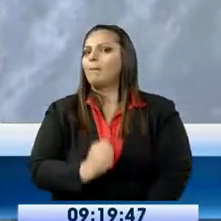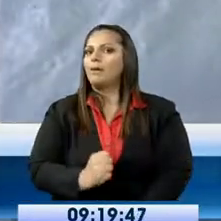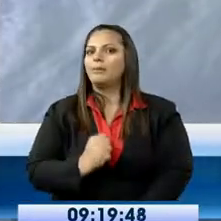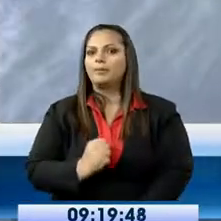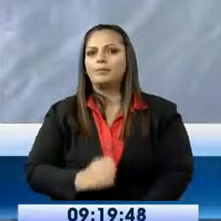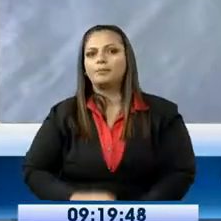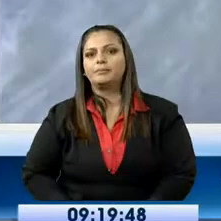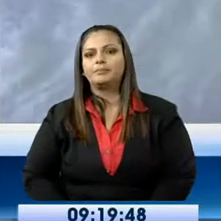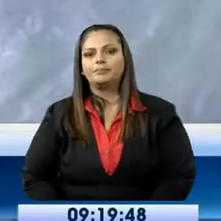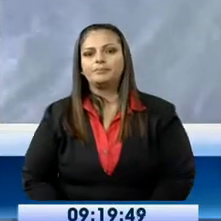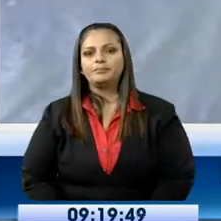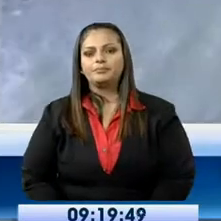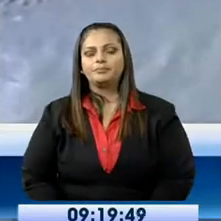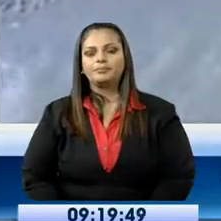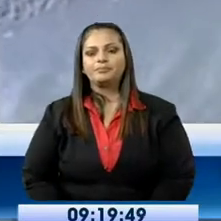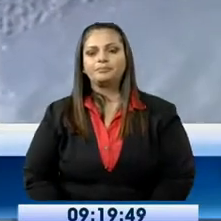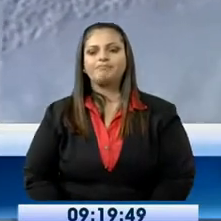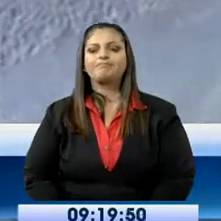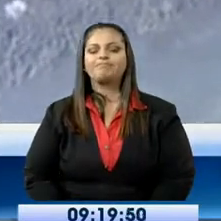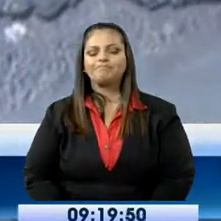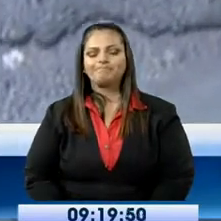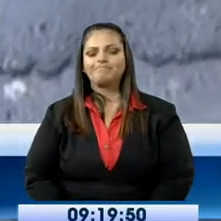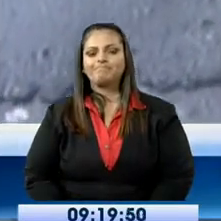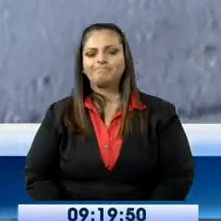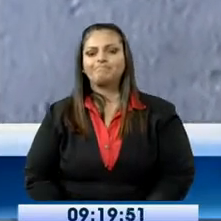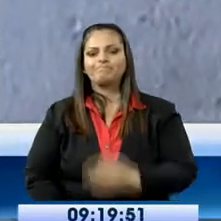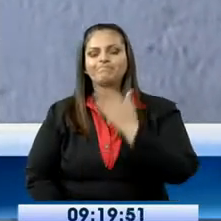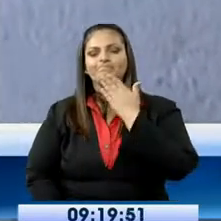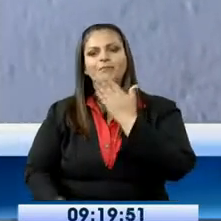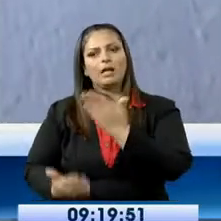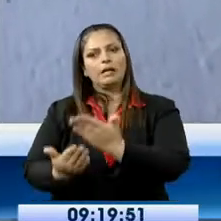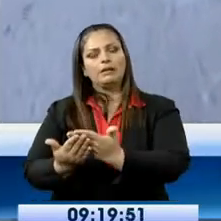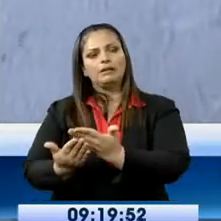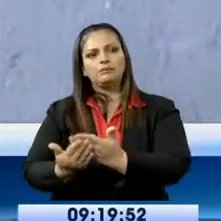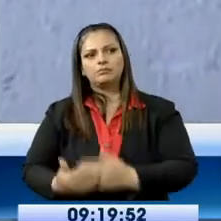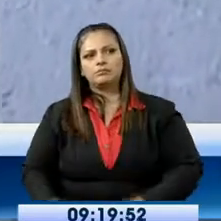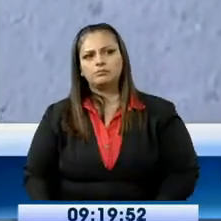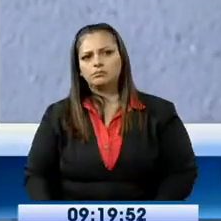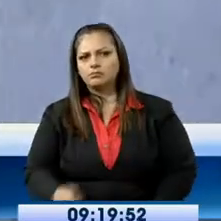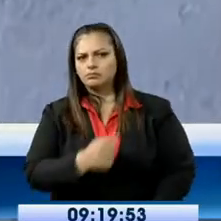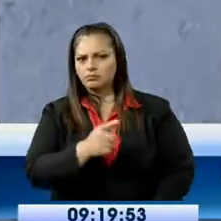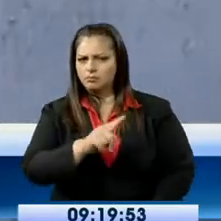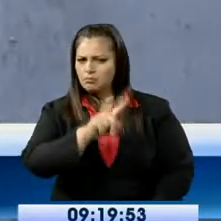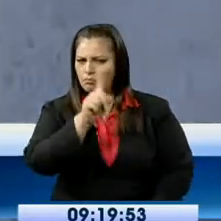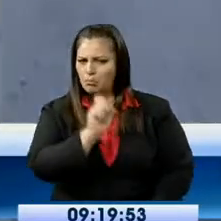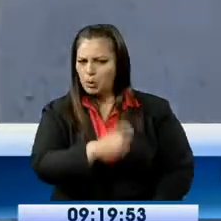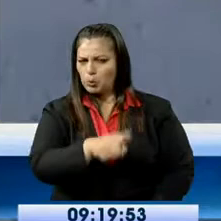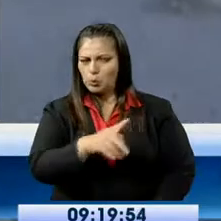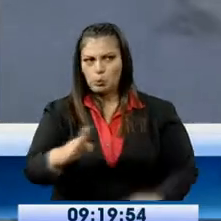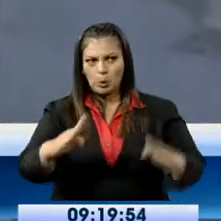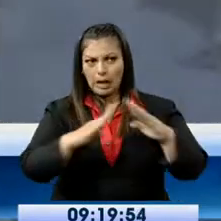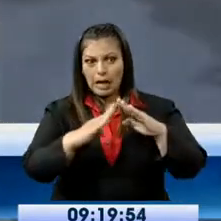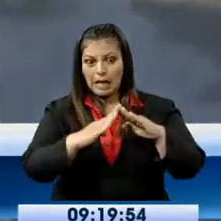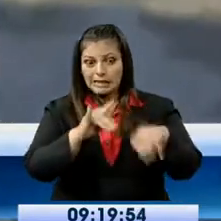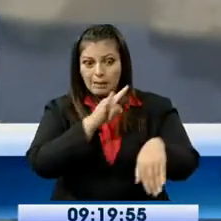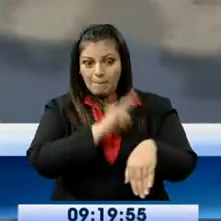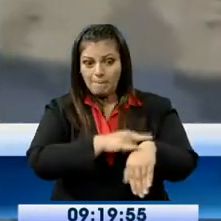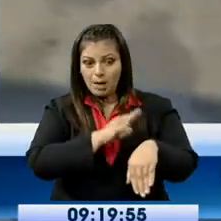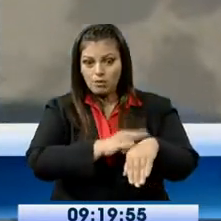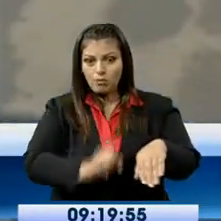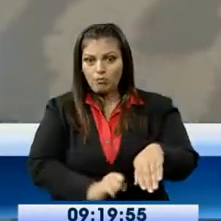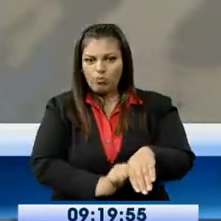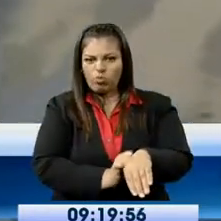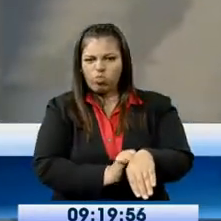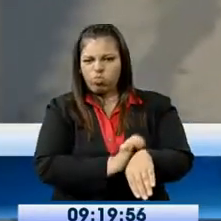nosotros. Muchísimas gracias. Señora, ¿todavía antes no se les rebosa los servicios higiénicos de la casa? ¿Todavía? Sí, joven. La casa aquí